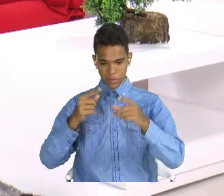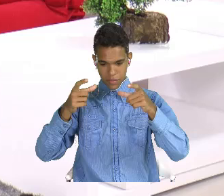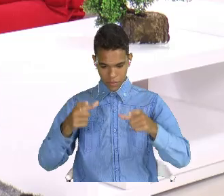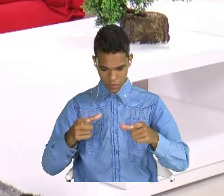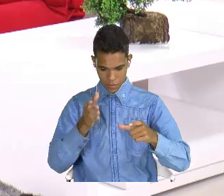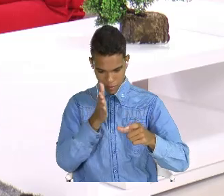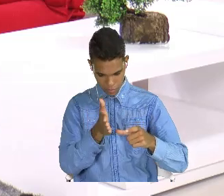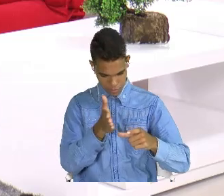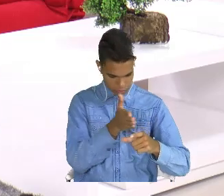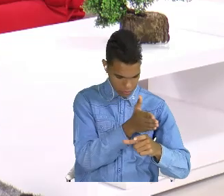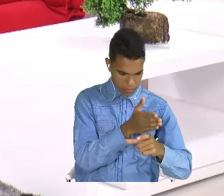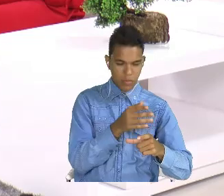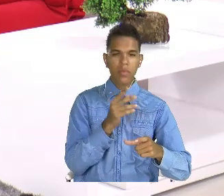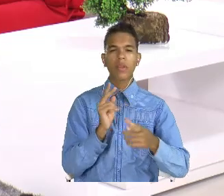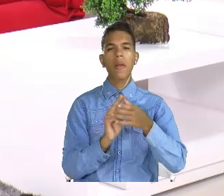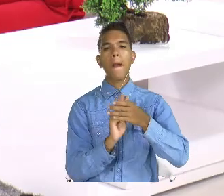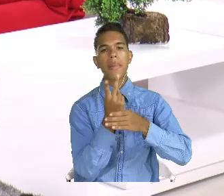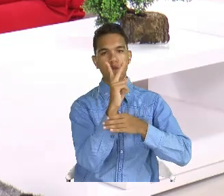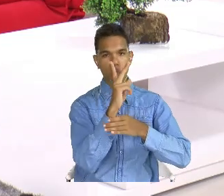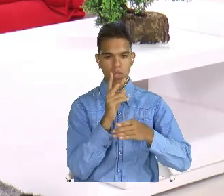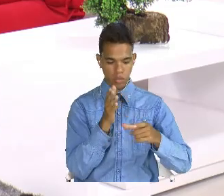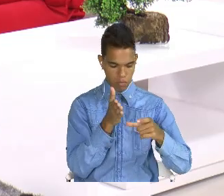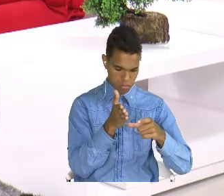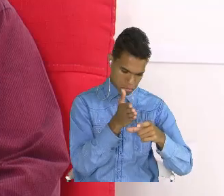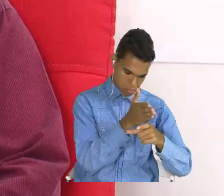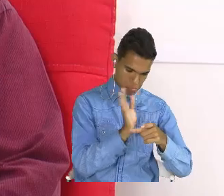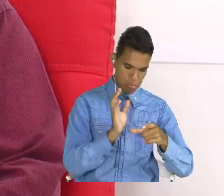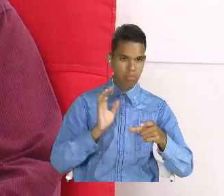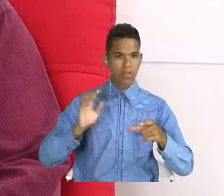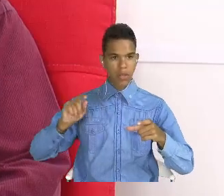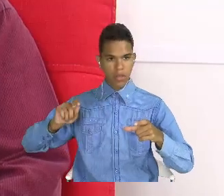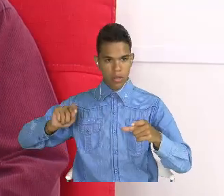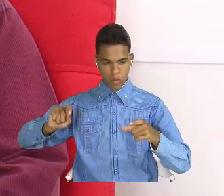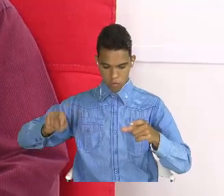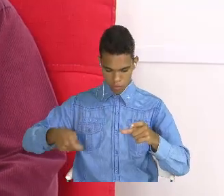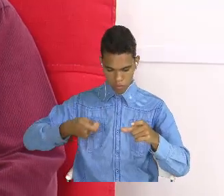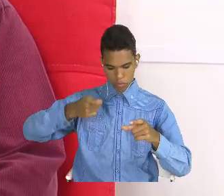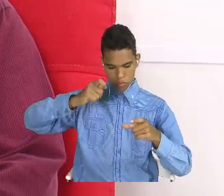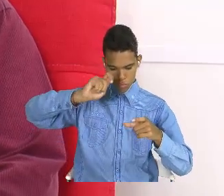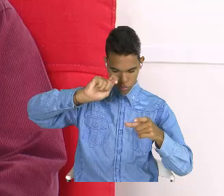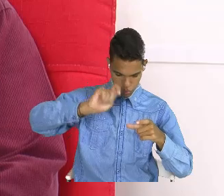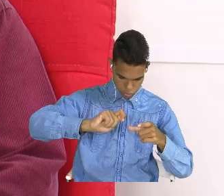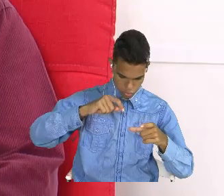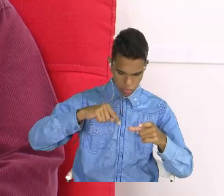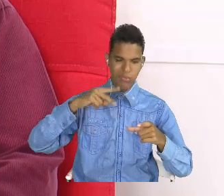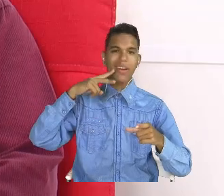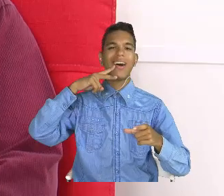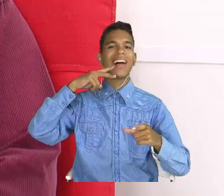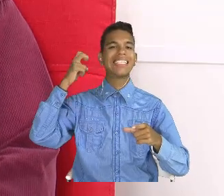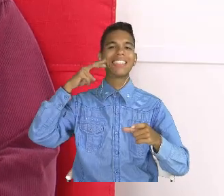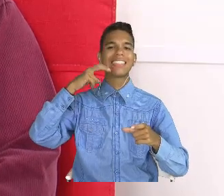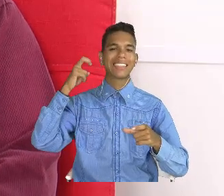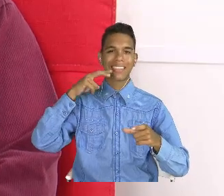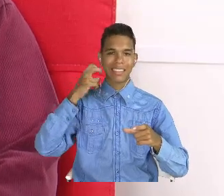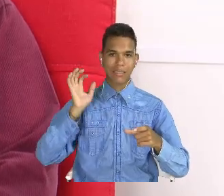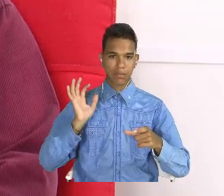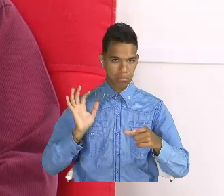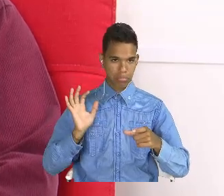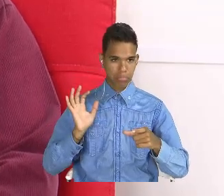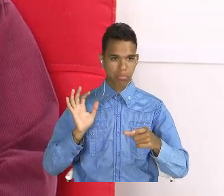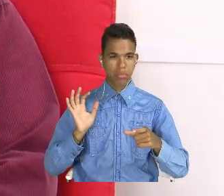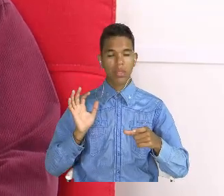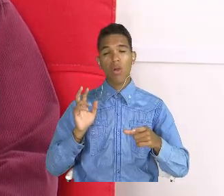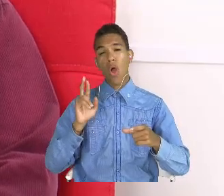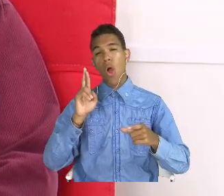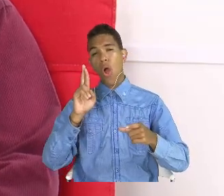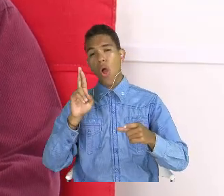verdura, una buena porción de proteína, que es la carne, ¿sí?